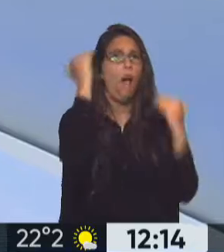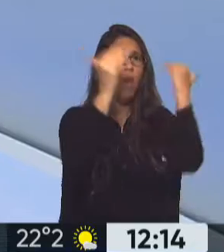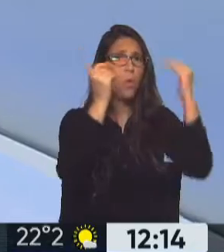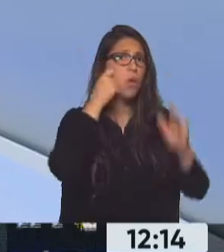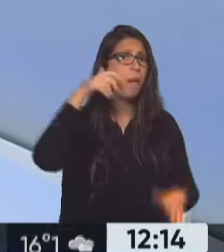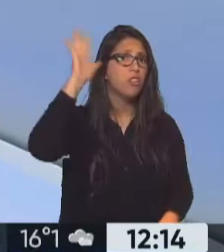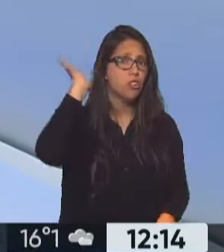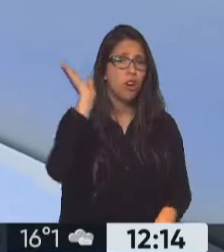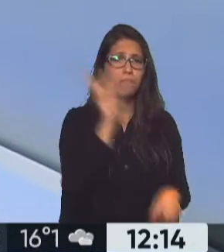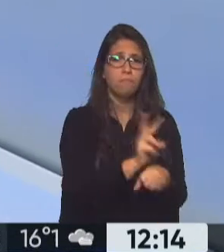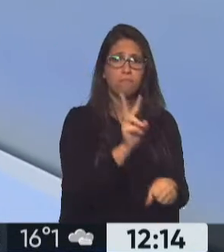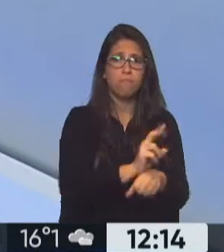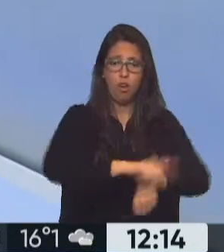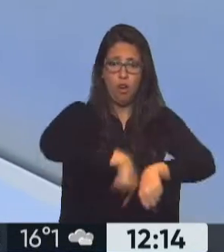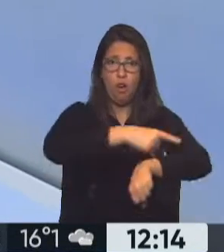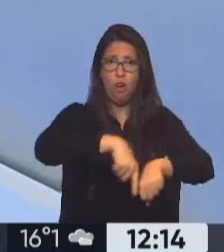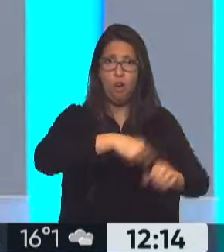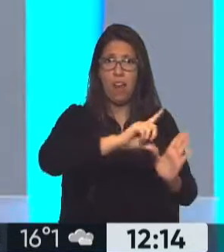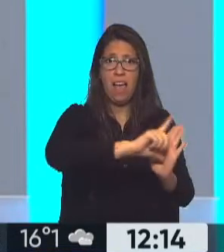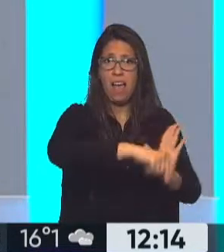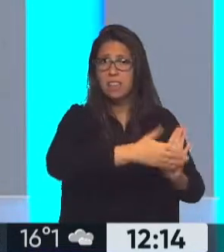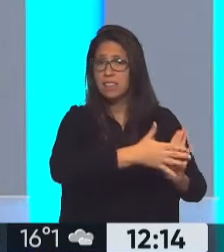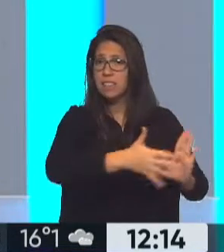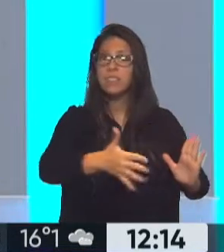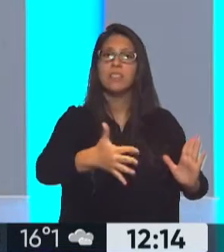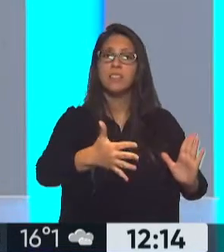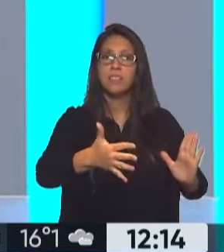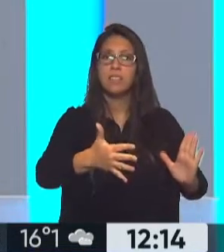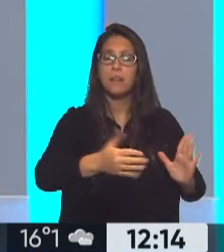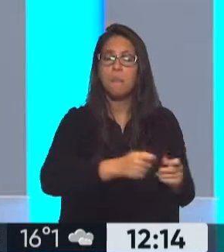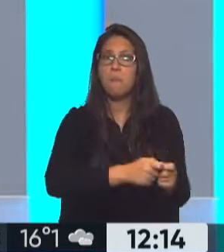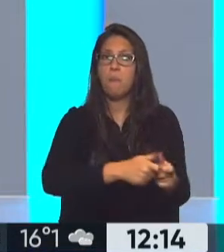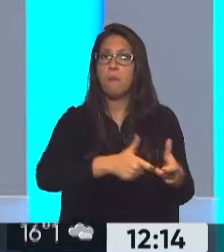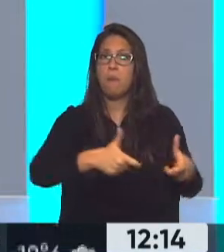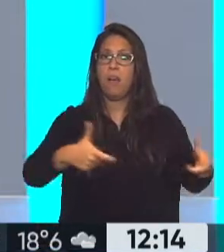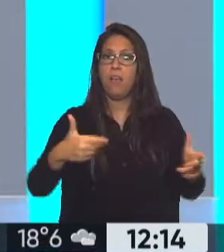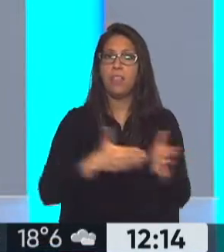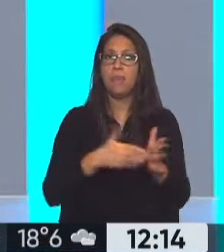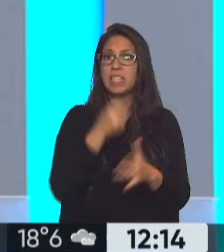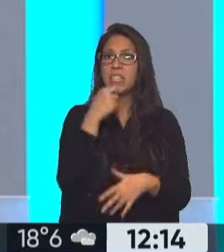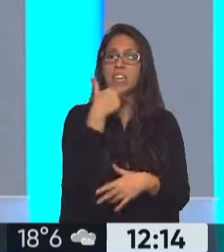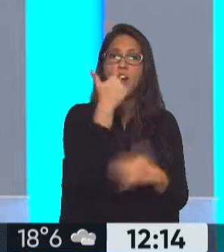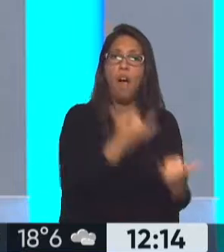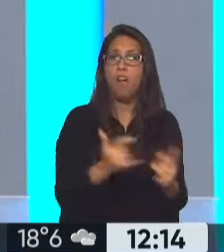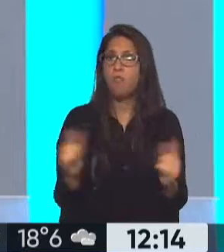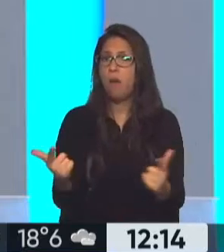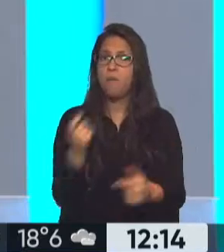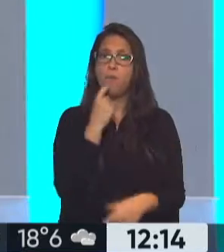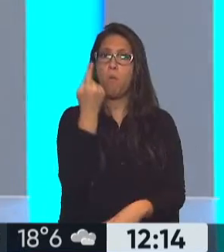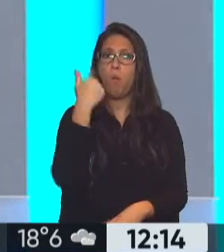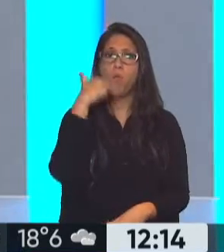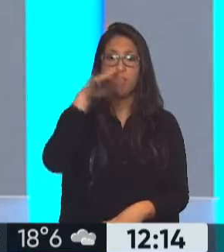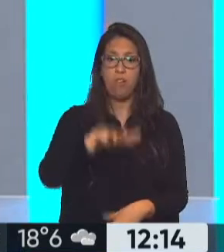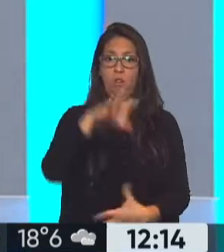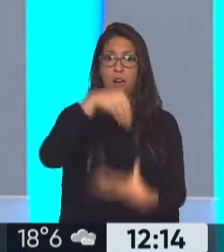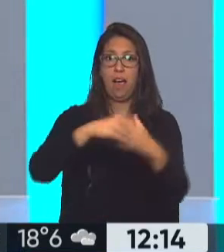mayores. Estas horas se distribuyen además muy claramente de manera creciente según si tienen hijos o no. Si vos tenés un niño en el